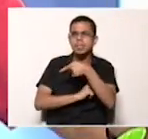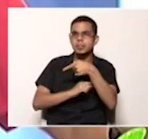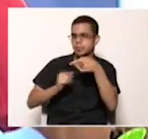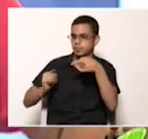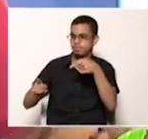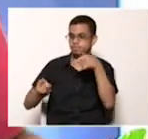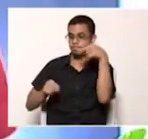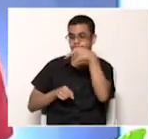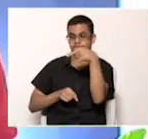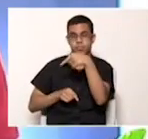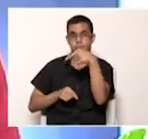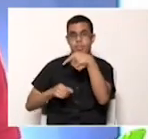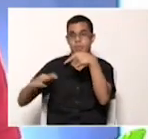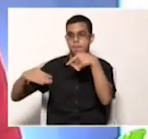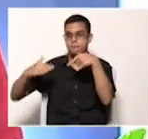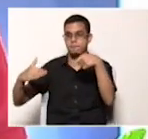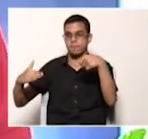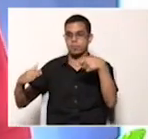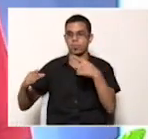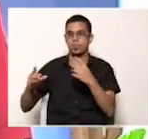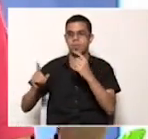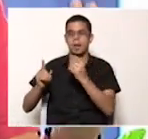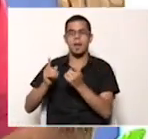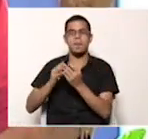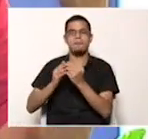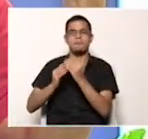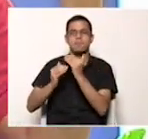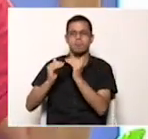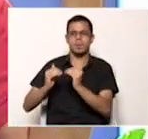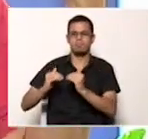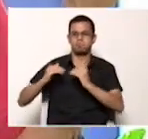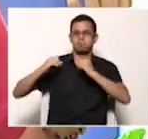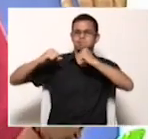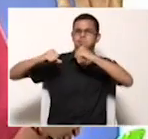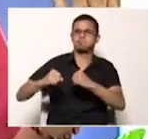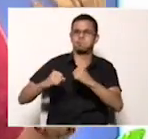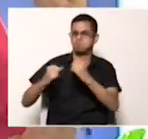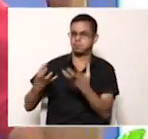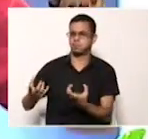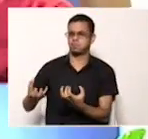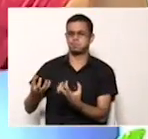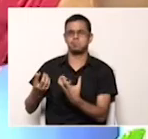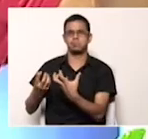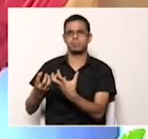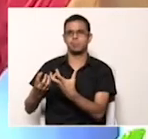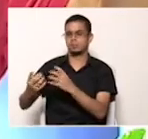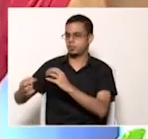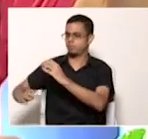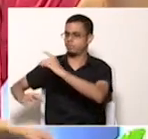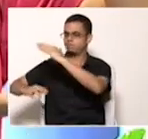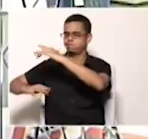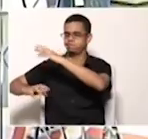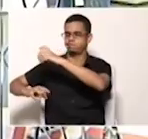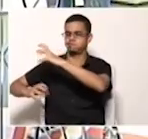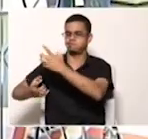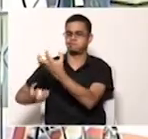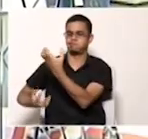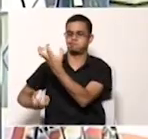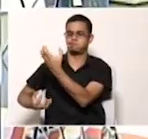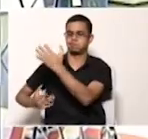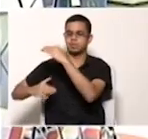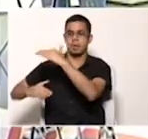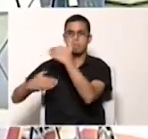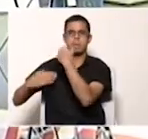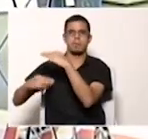hay una sobreexposición de los mares y se evapora mayor cantidad de agua. Va a haber como unas